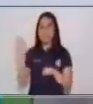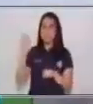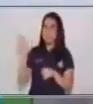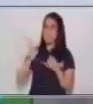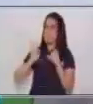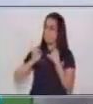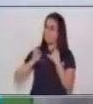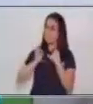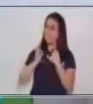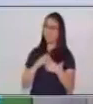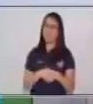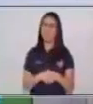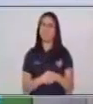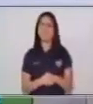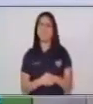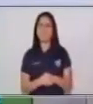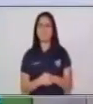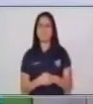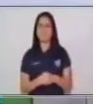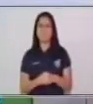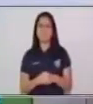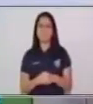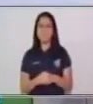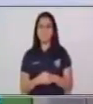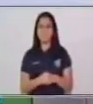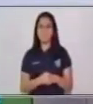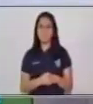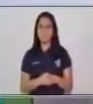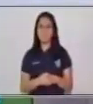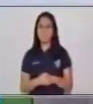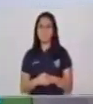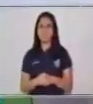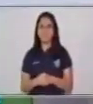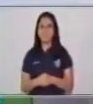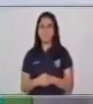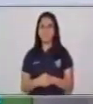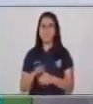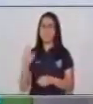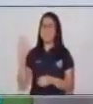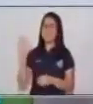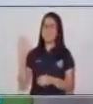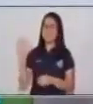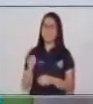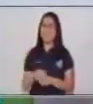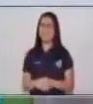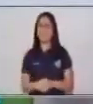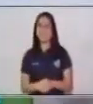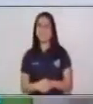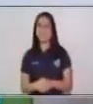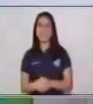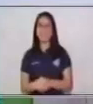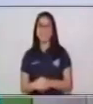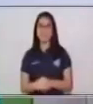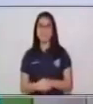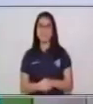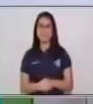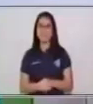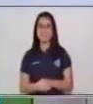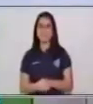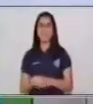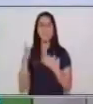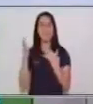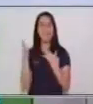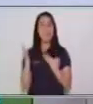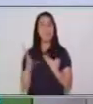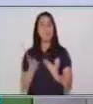está apoyando con el doblaje en señas. Bienvenida, Swendy. Bueno, vamos a empezar con nuestro